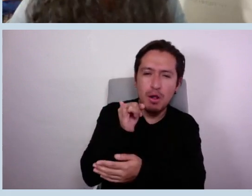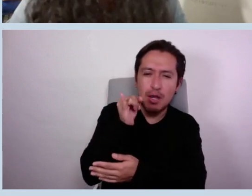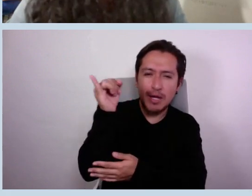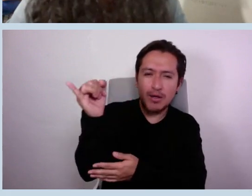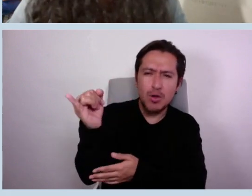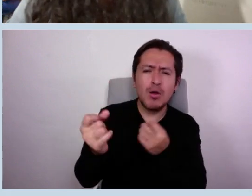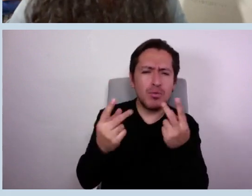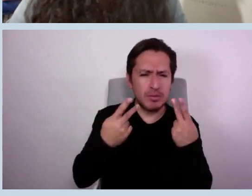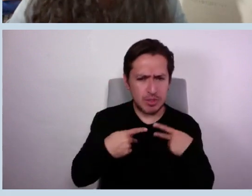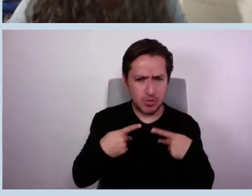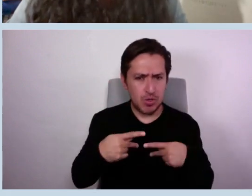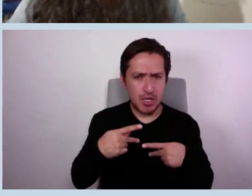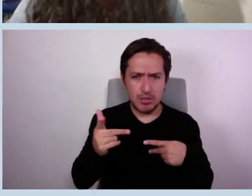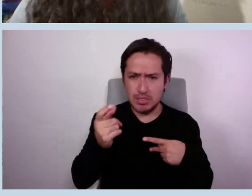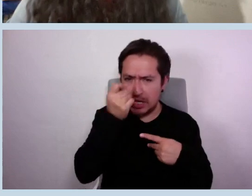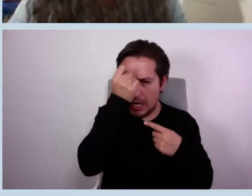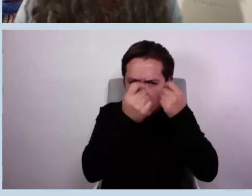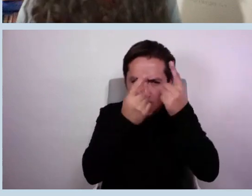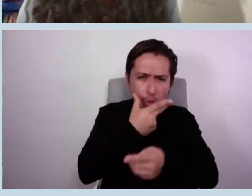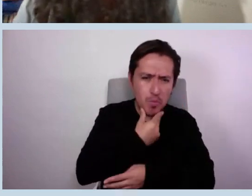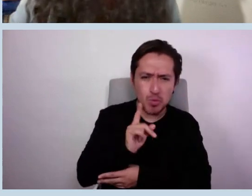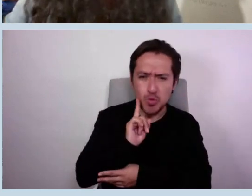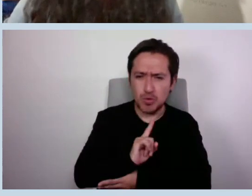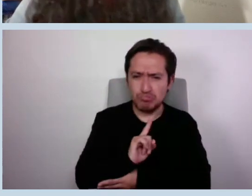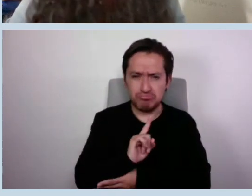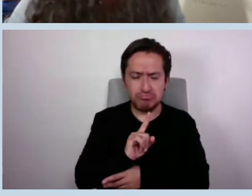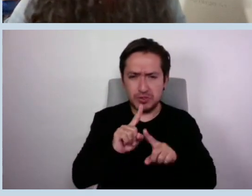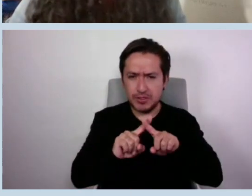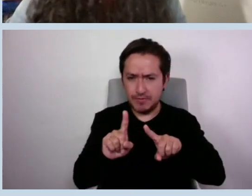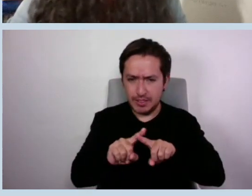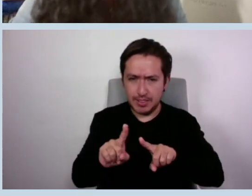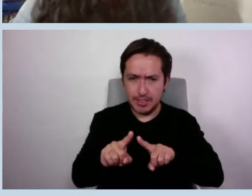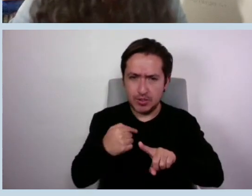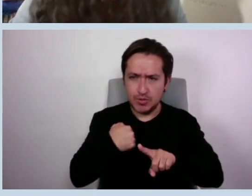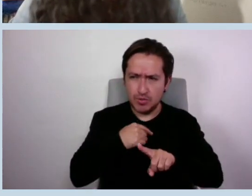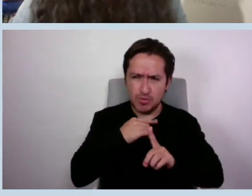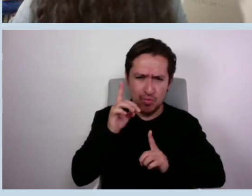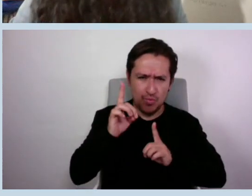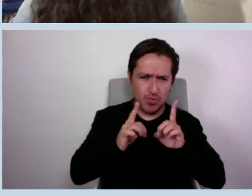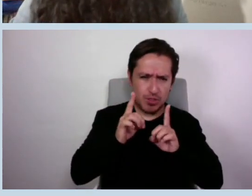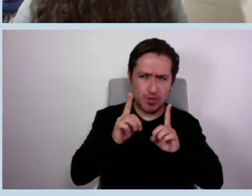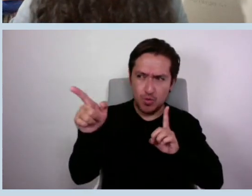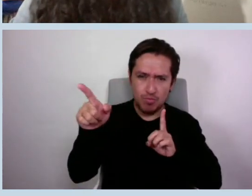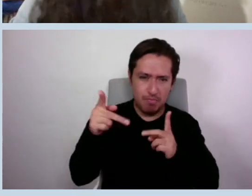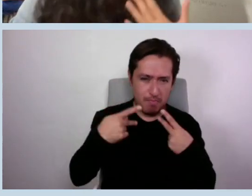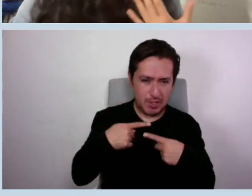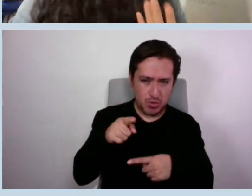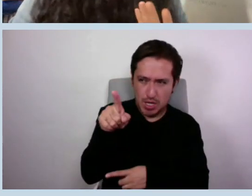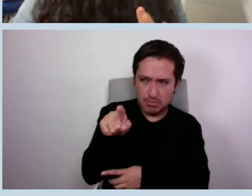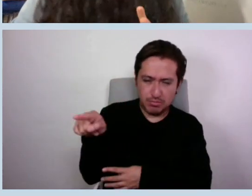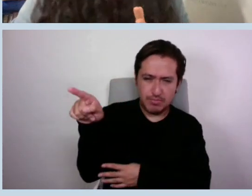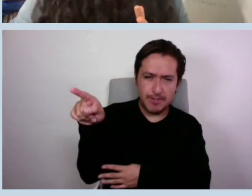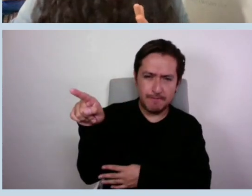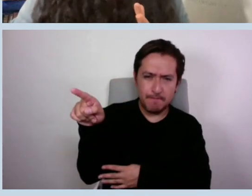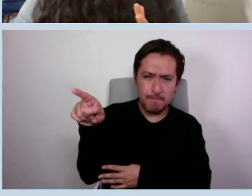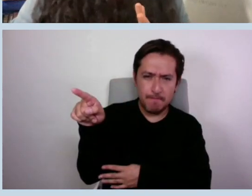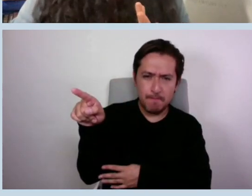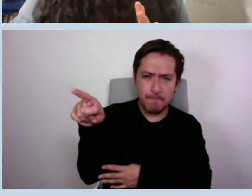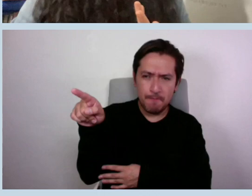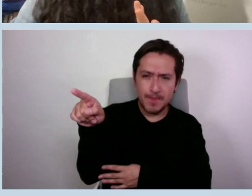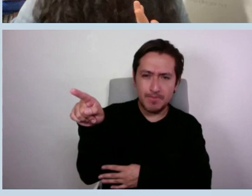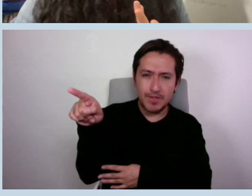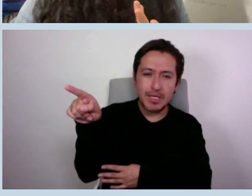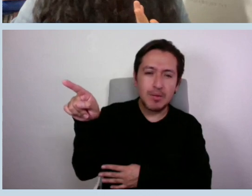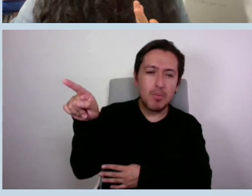increíbles que nos hemos cuestionado si charlar con ellas ellos elles debido a que ya tienen espacios de diálogo